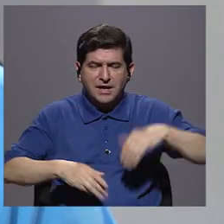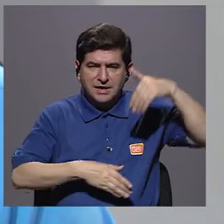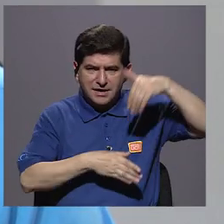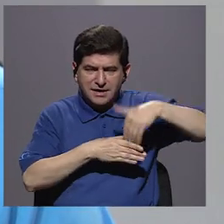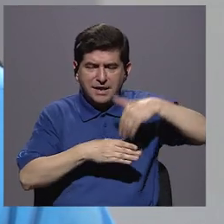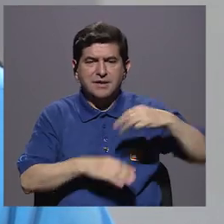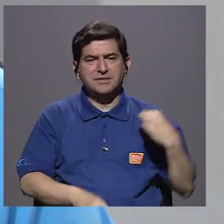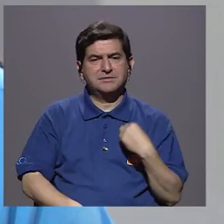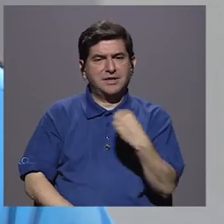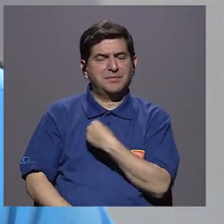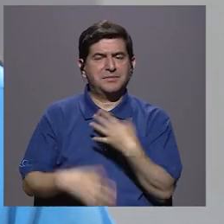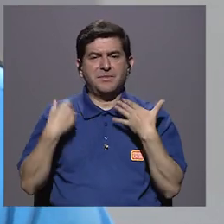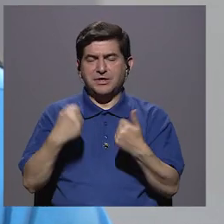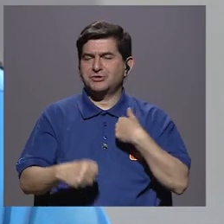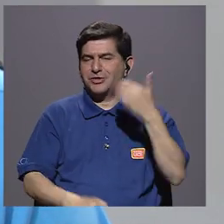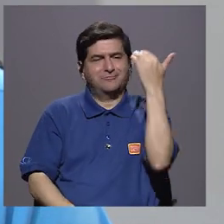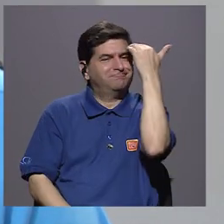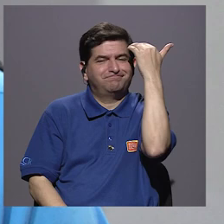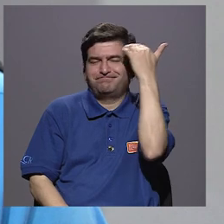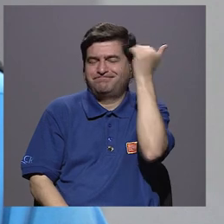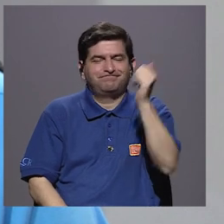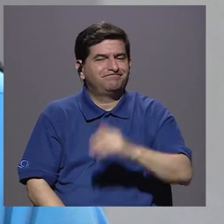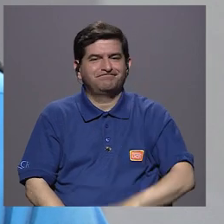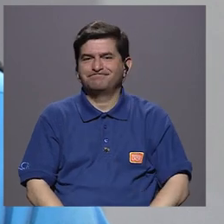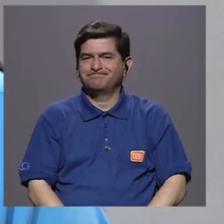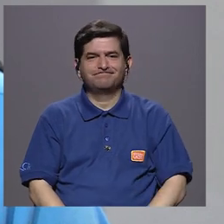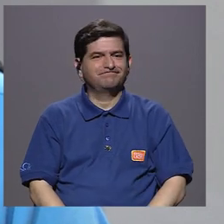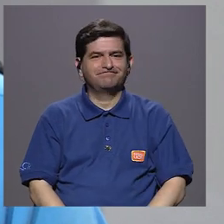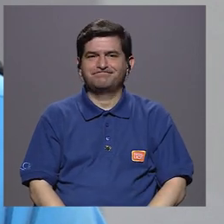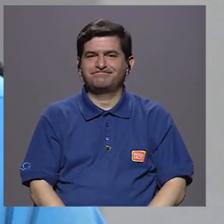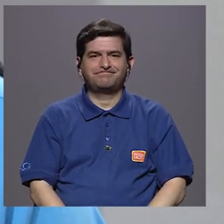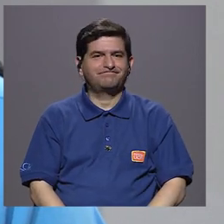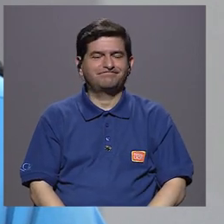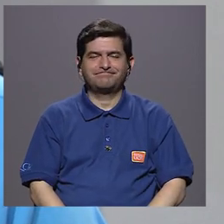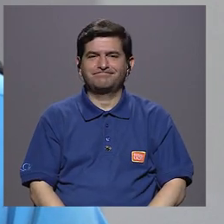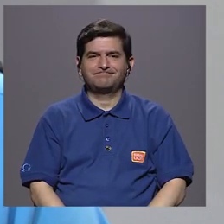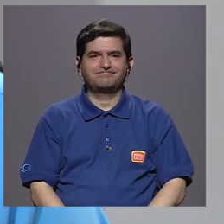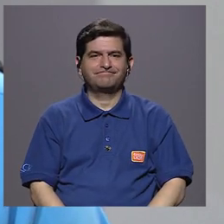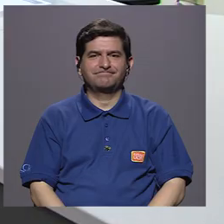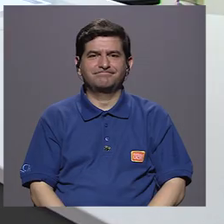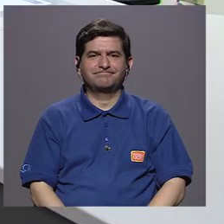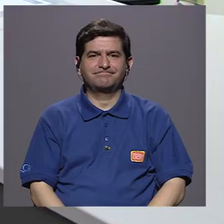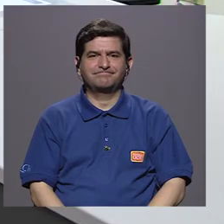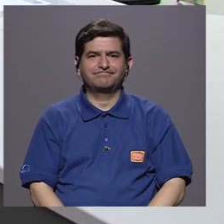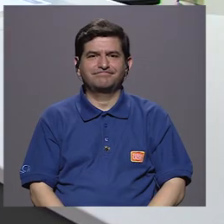Salud. Sí, ahí yo desconozco, okay, francamente. Ok, no, está bien.